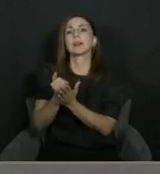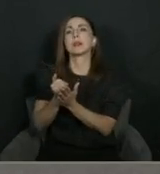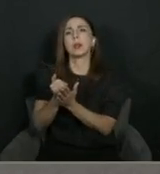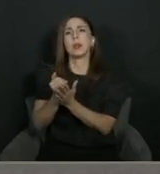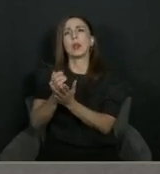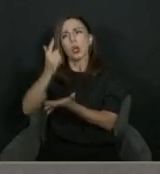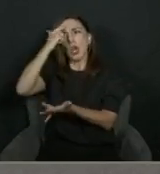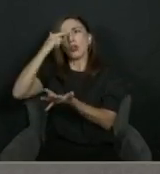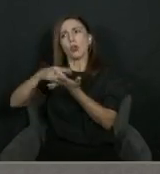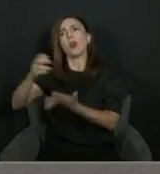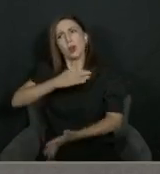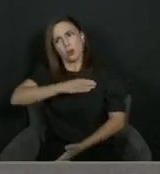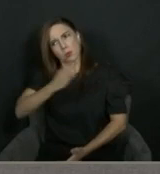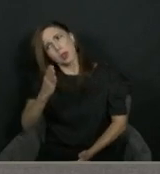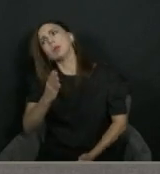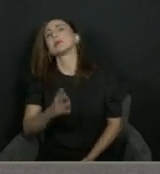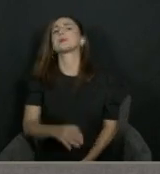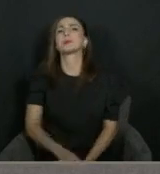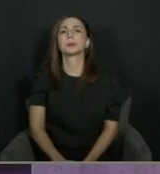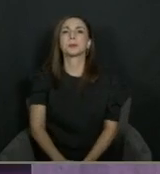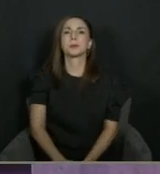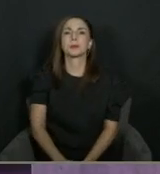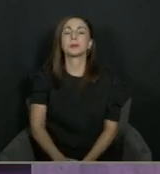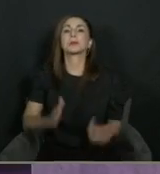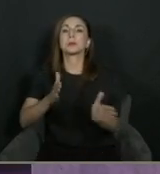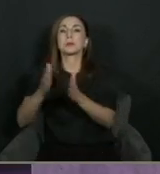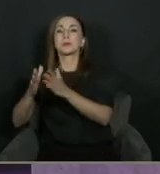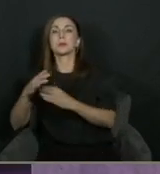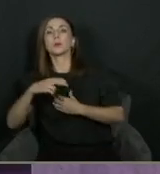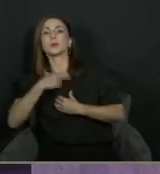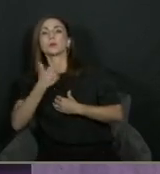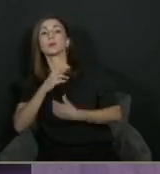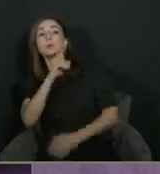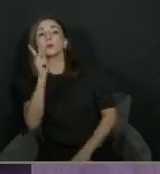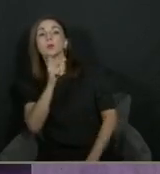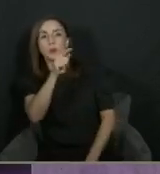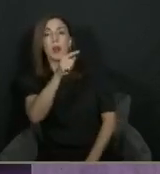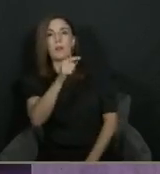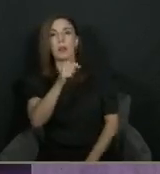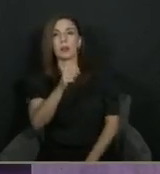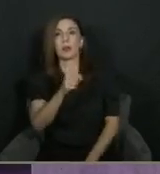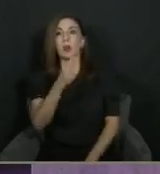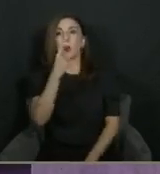en la sabana hay un miembro importante más que hay que tener